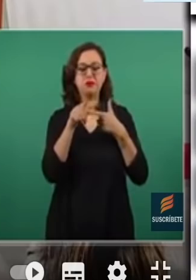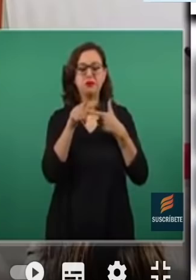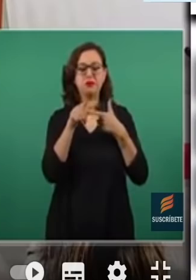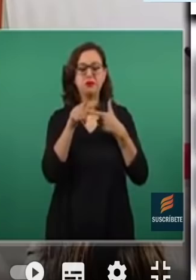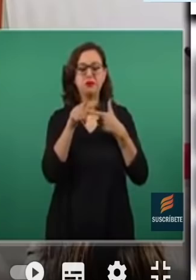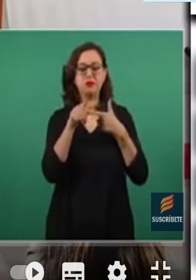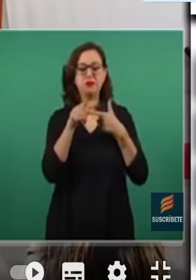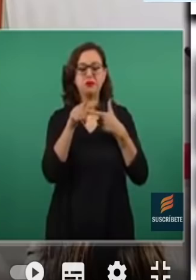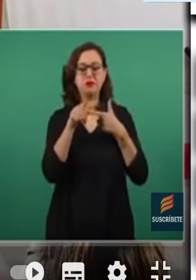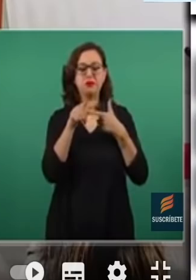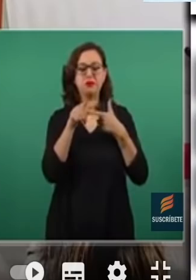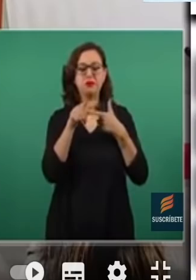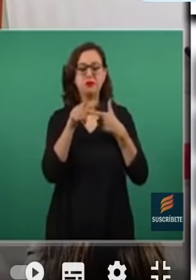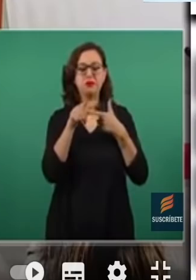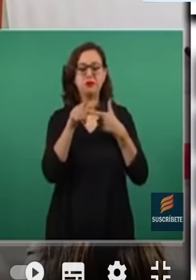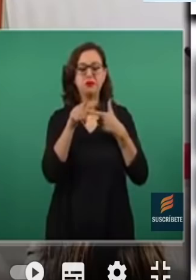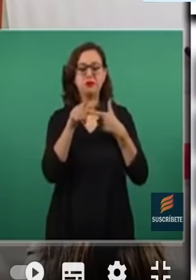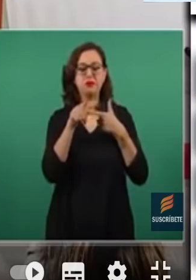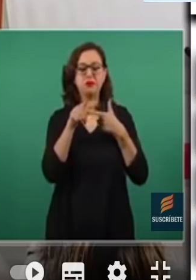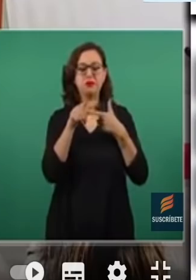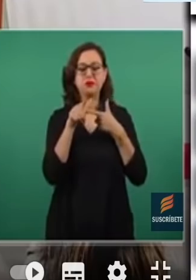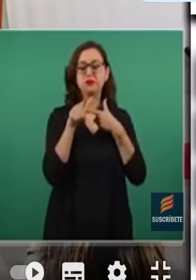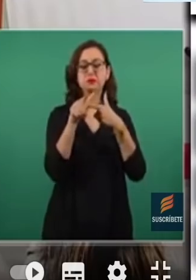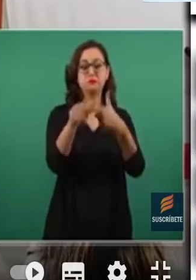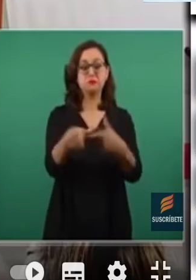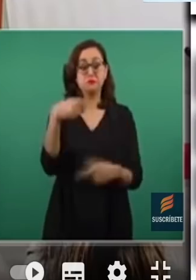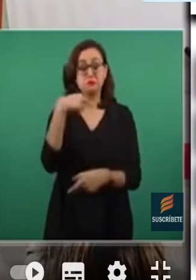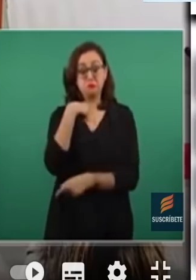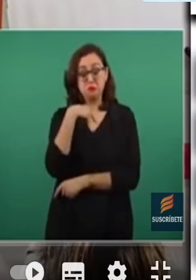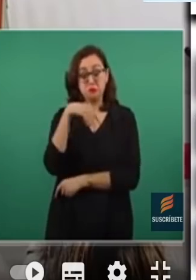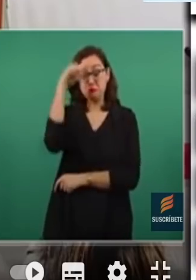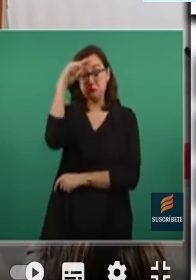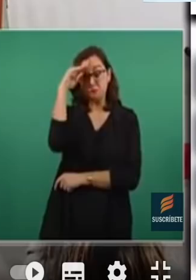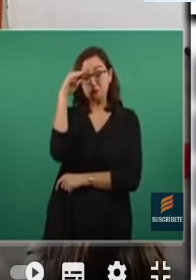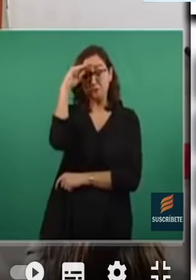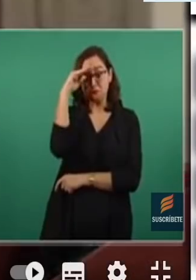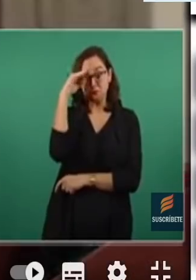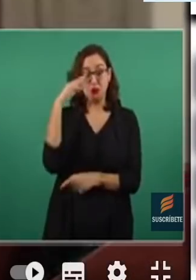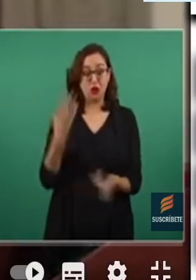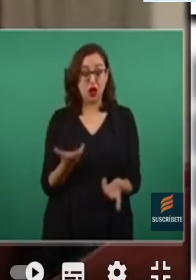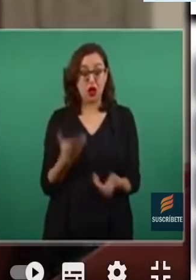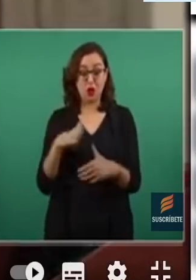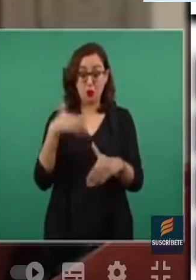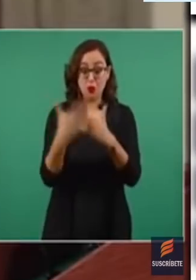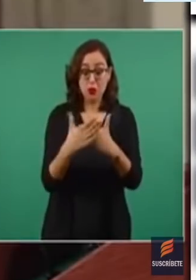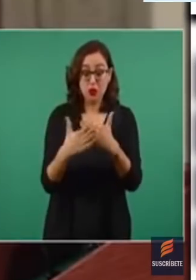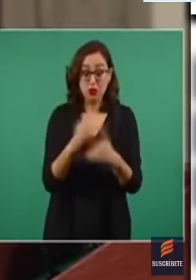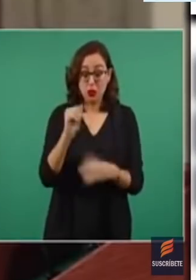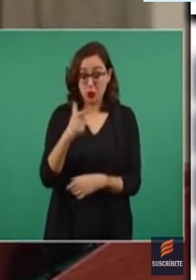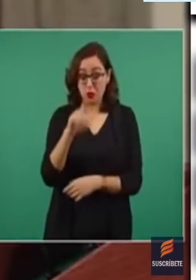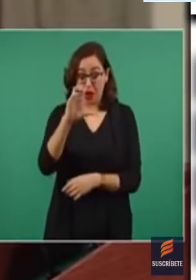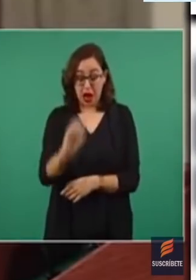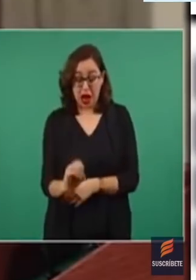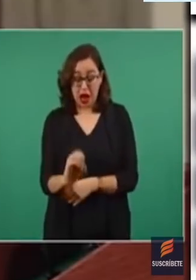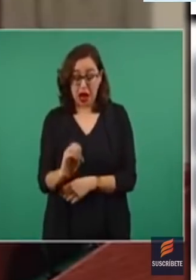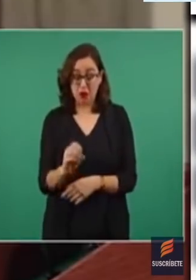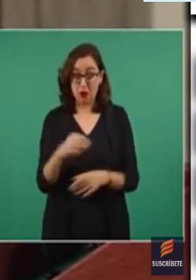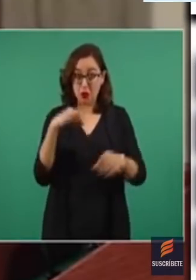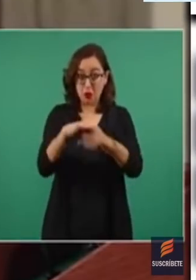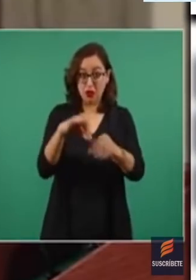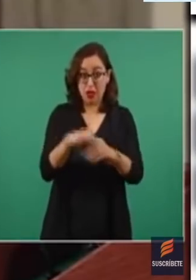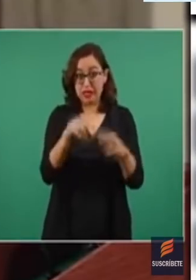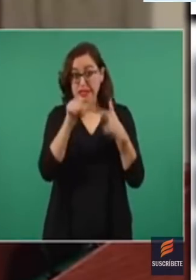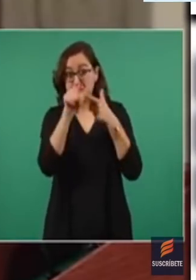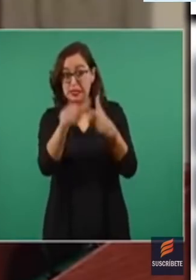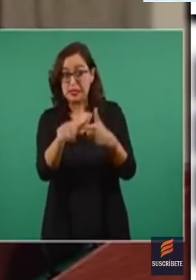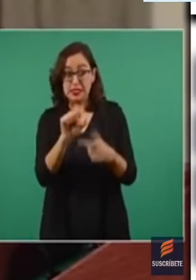qué manera es que se expresan de él, y vamos a escuchar. De la revocación del mandato ya para López Obrador, porque en este momento te lo